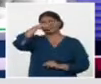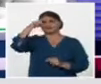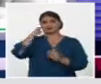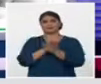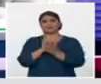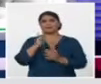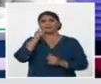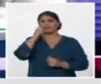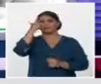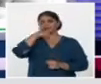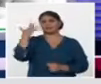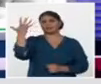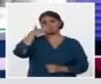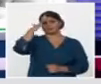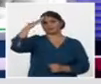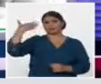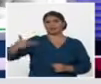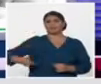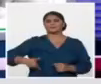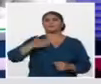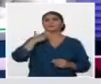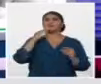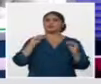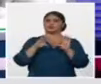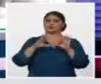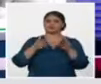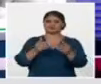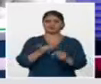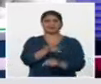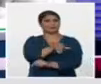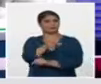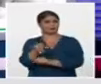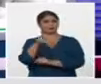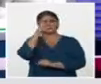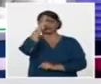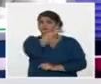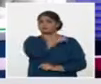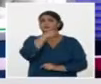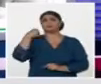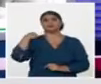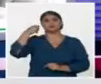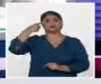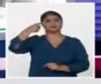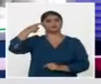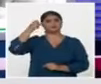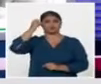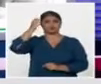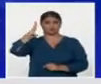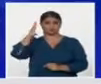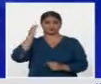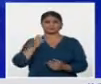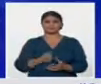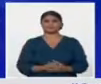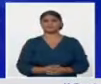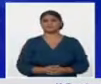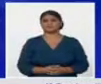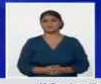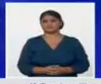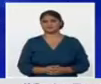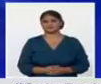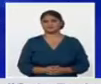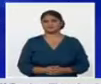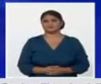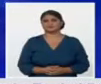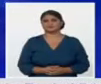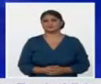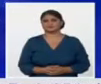la bienvenida, como cada mañana, al doctor Francisco Durán García, director nacional de epidemiología del Ministerio de Salud Pública. Doctor,